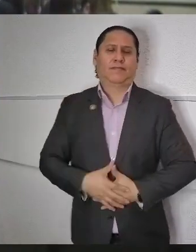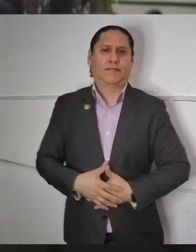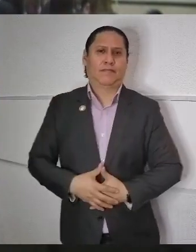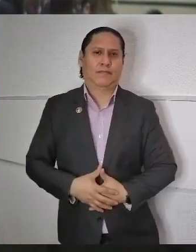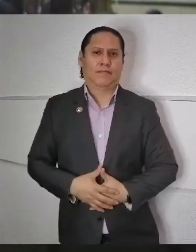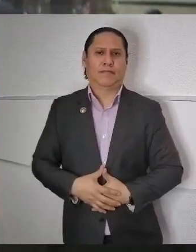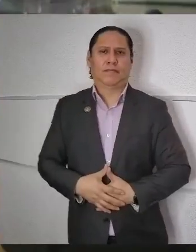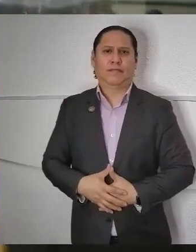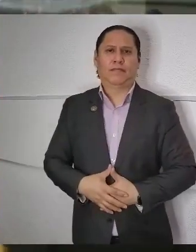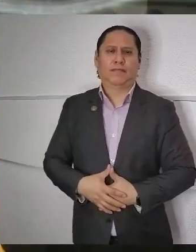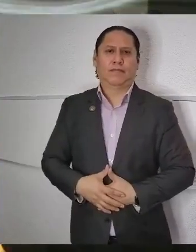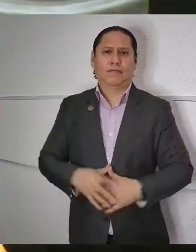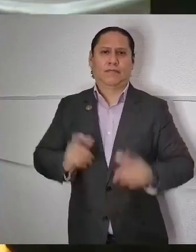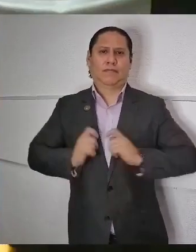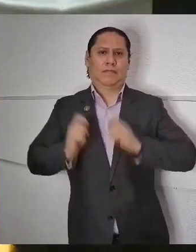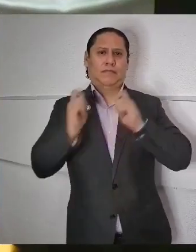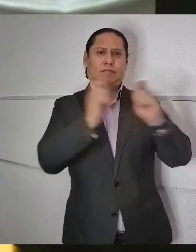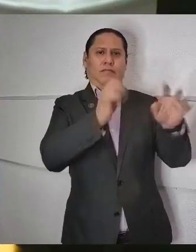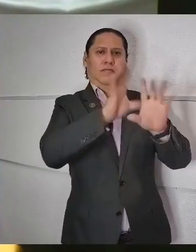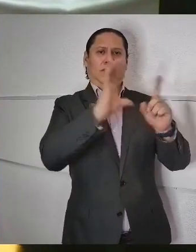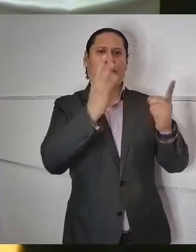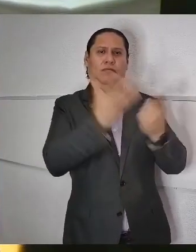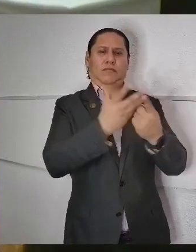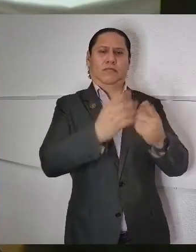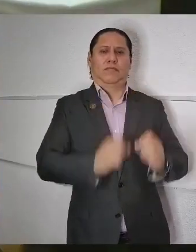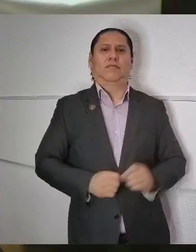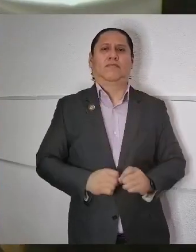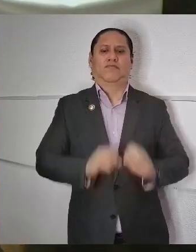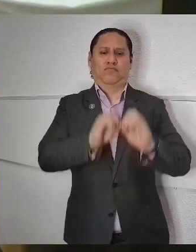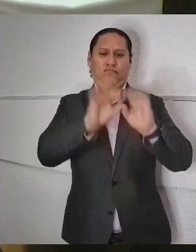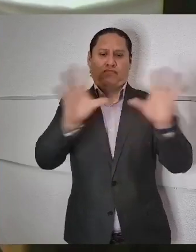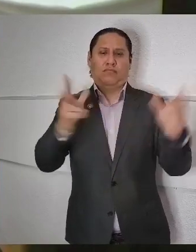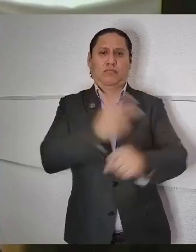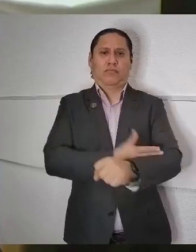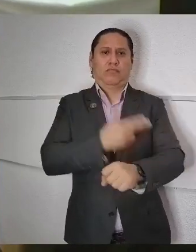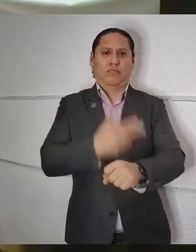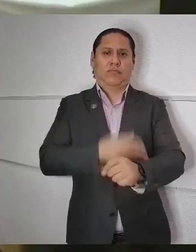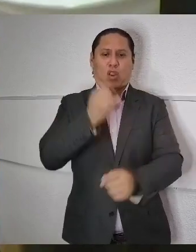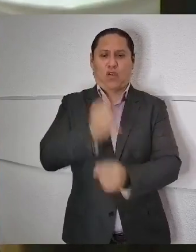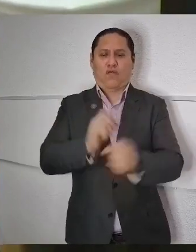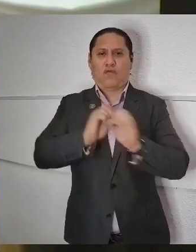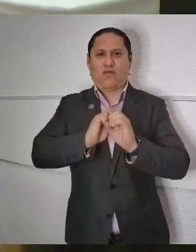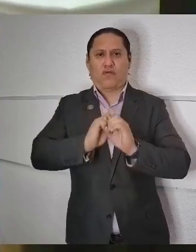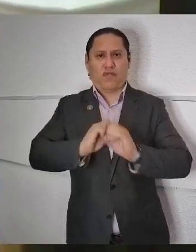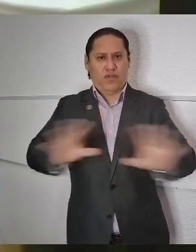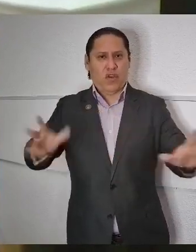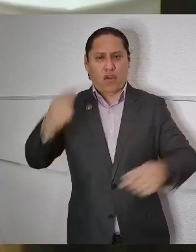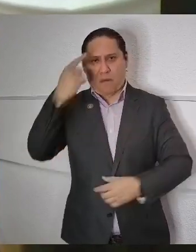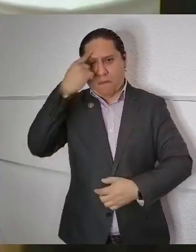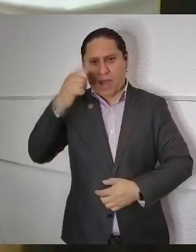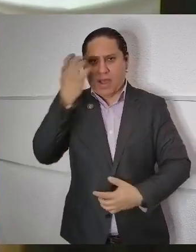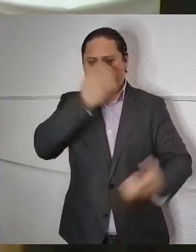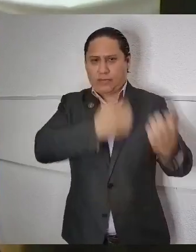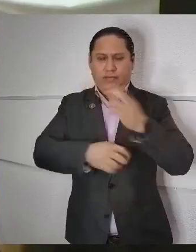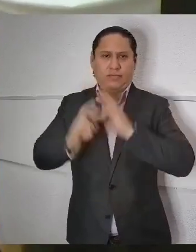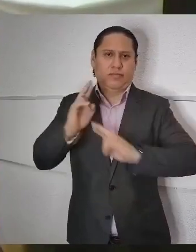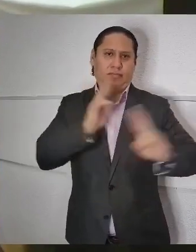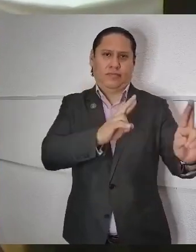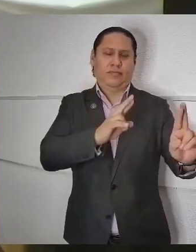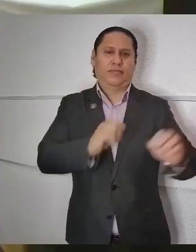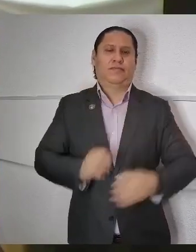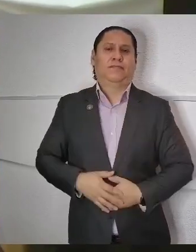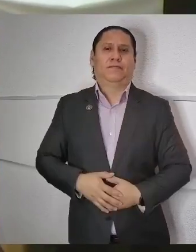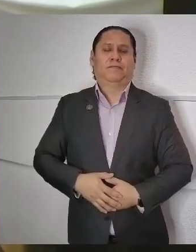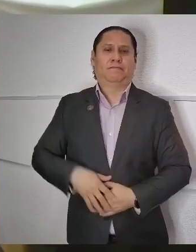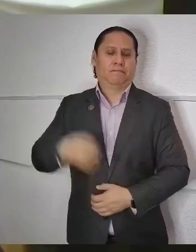secretaria. Túrnese a la Comisión de Transparencia e Información Pública para su estudio y dictamen.